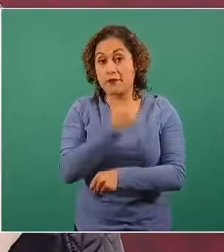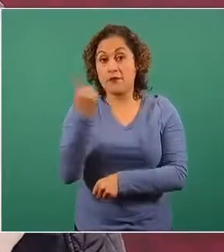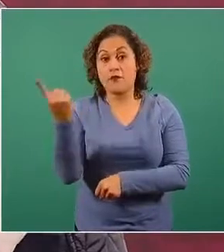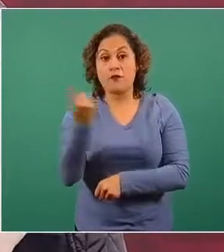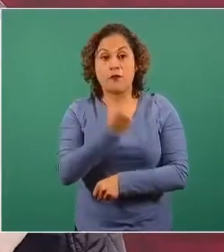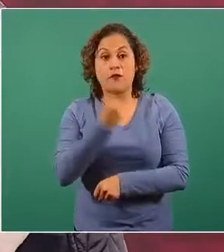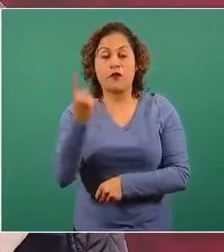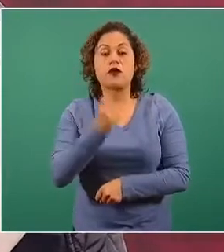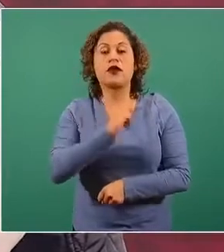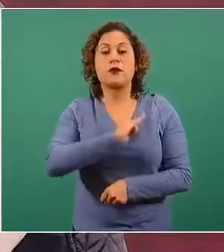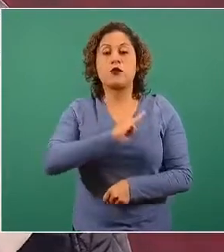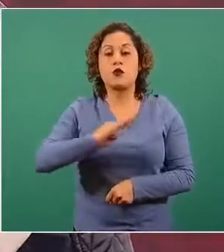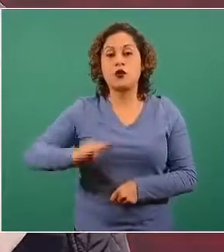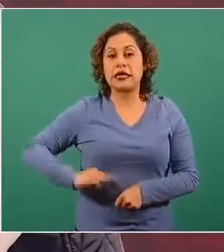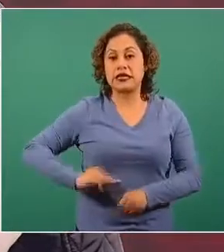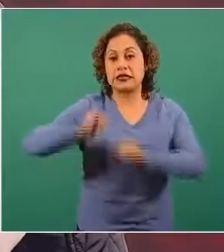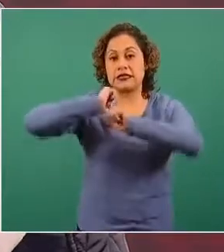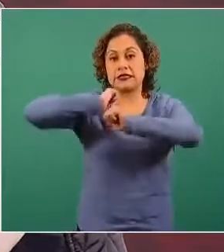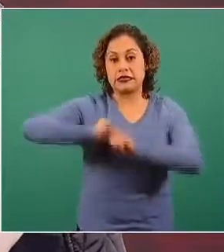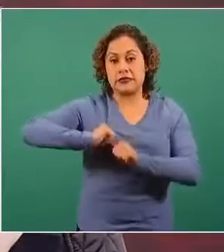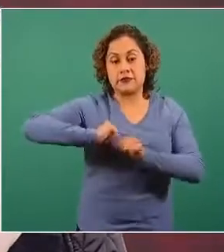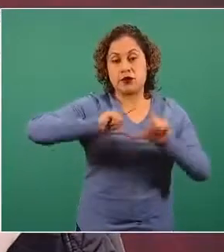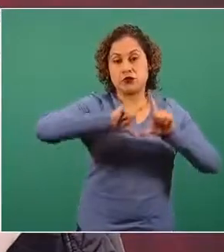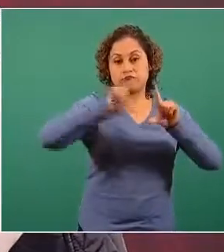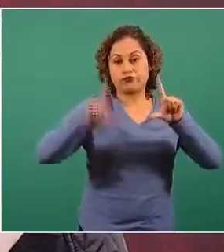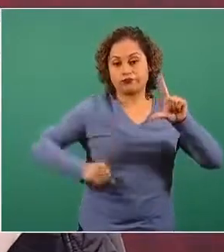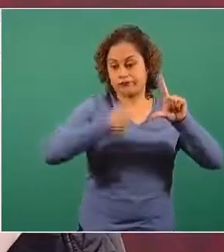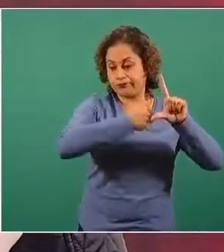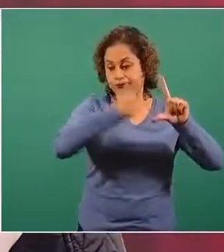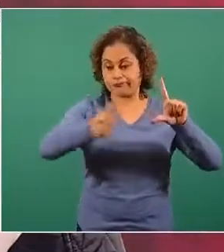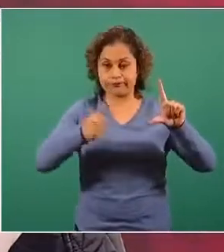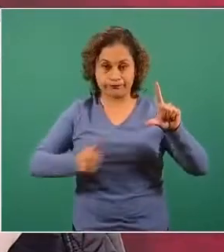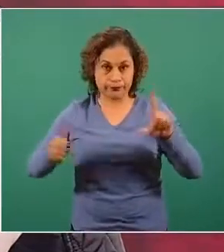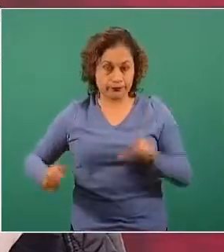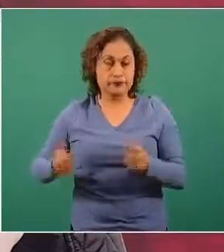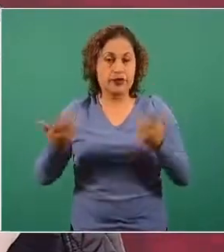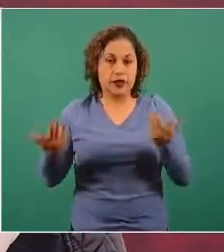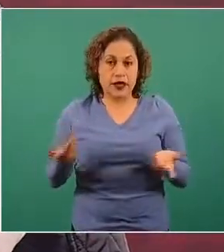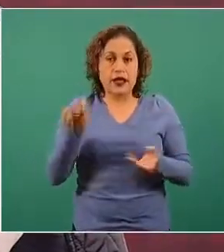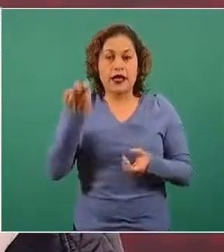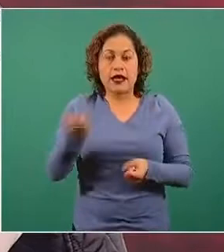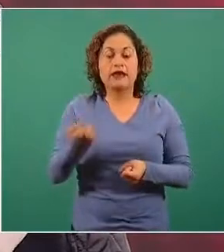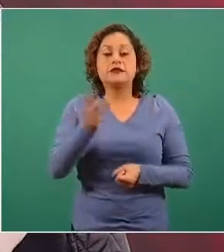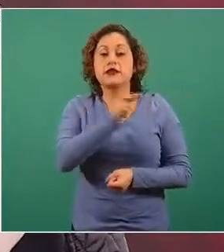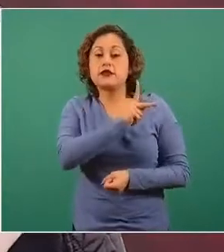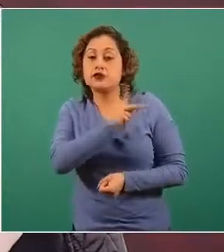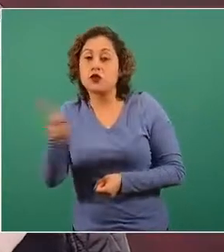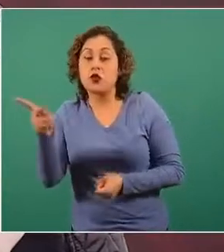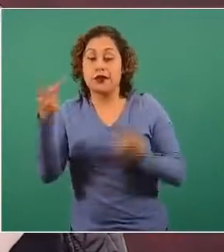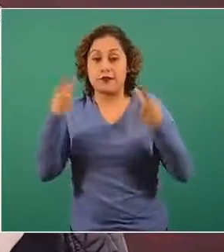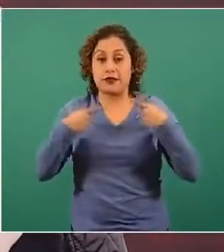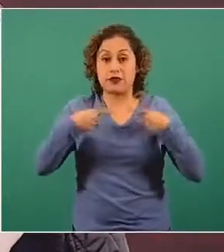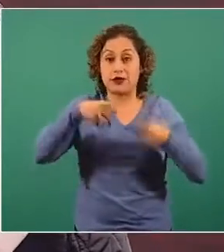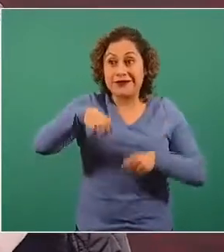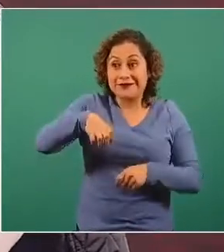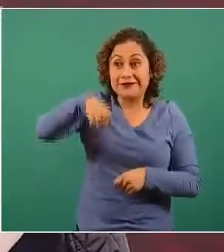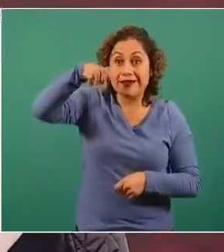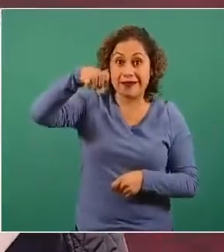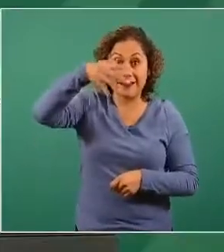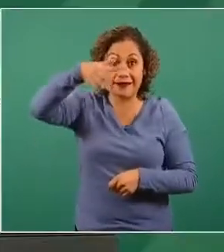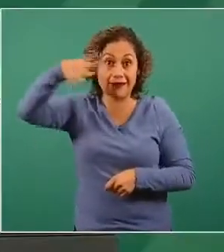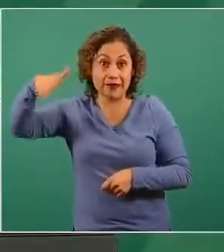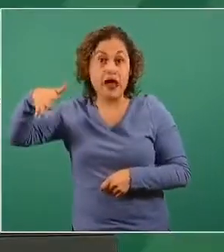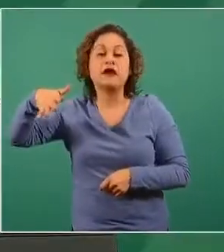se van a cubrir a todas las personas del grupo de edad de ese municipio. Lo más seguro es